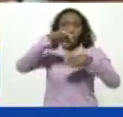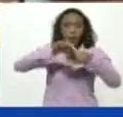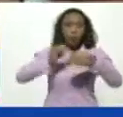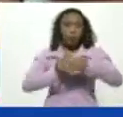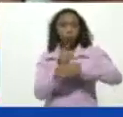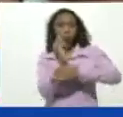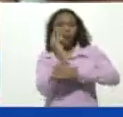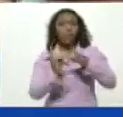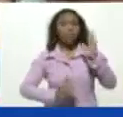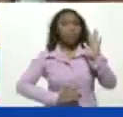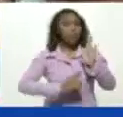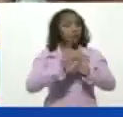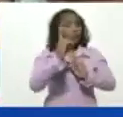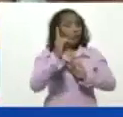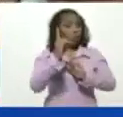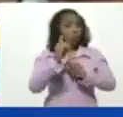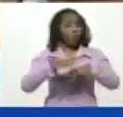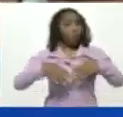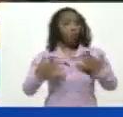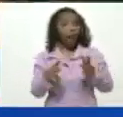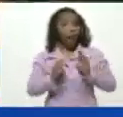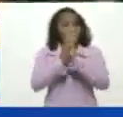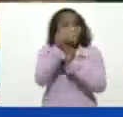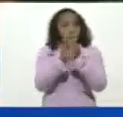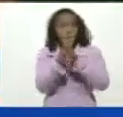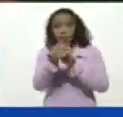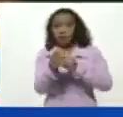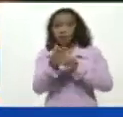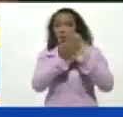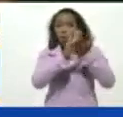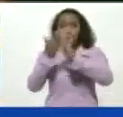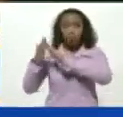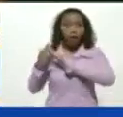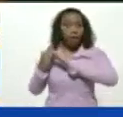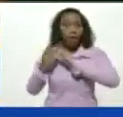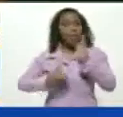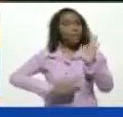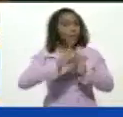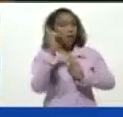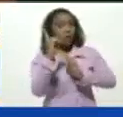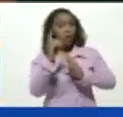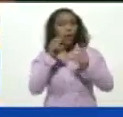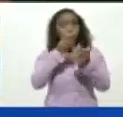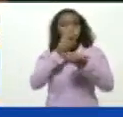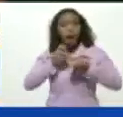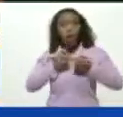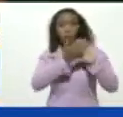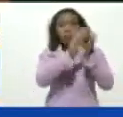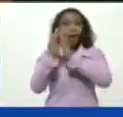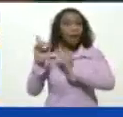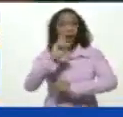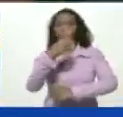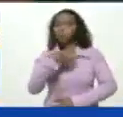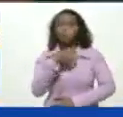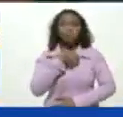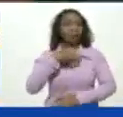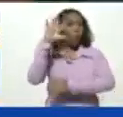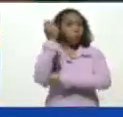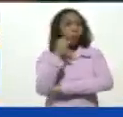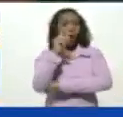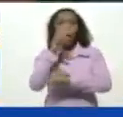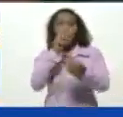el desarrollo del emprendimiento comunal, el desarrollo de los bancos comunales, que no lo hemos podido lograr, los